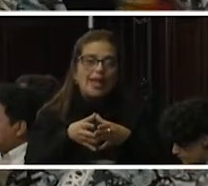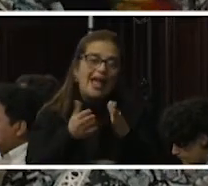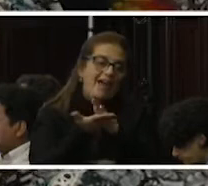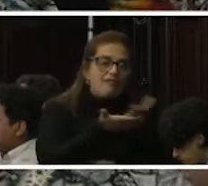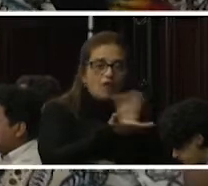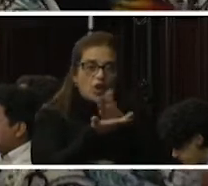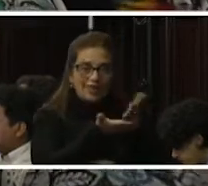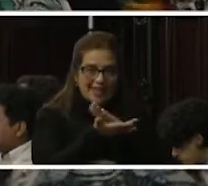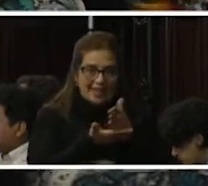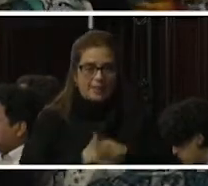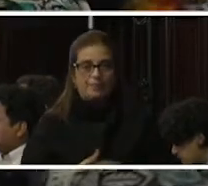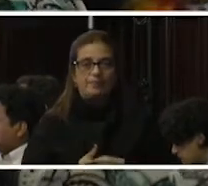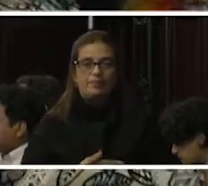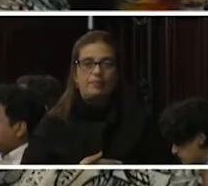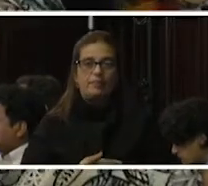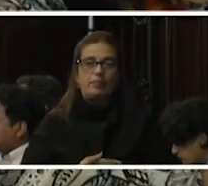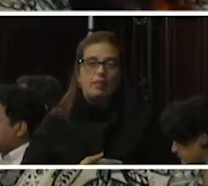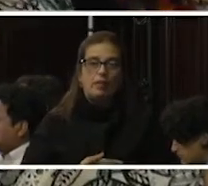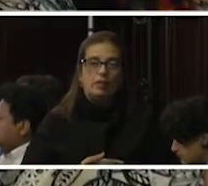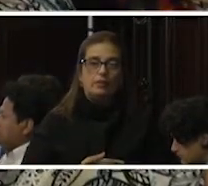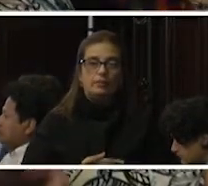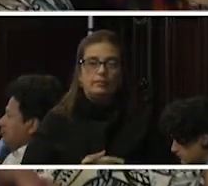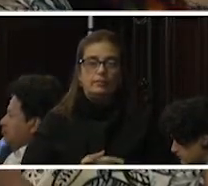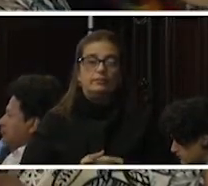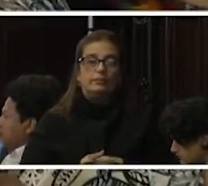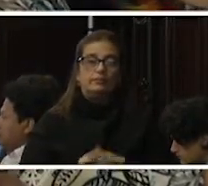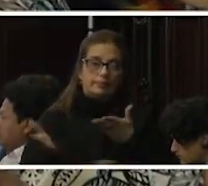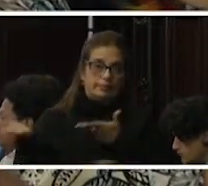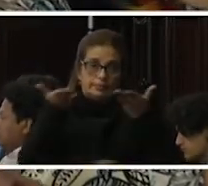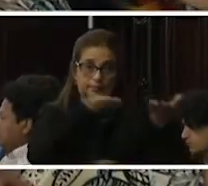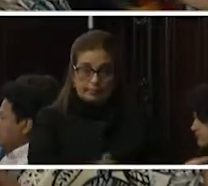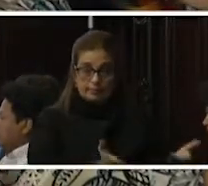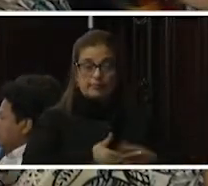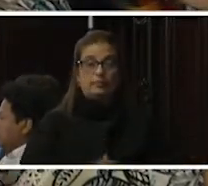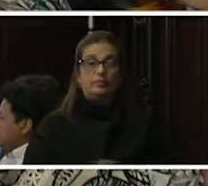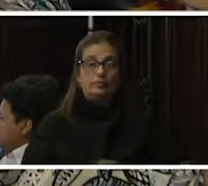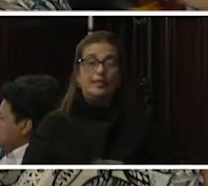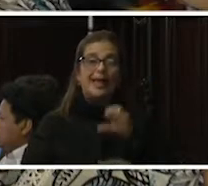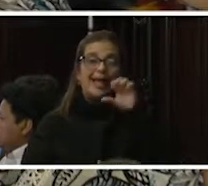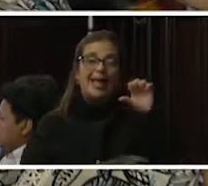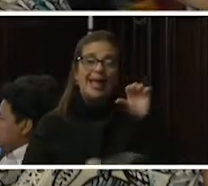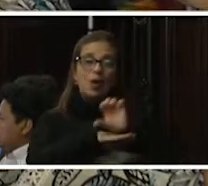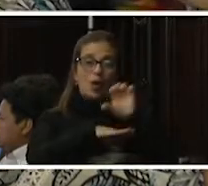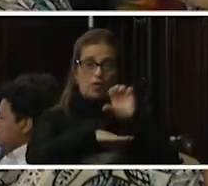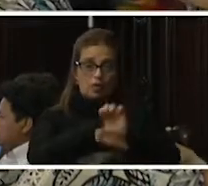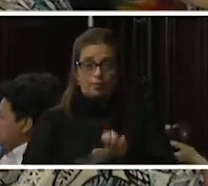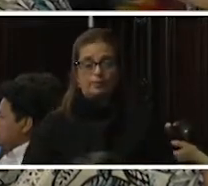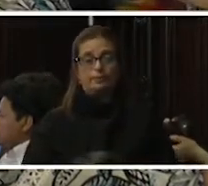y Pano-Arawak, entre otros. Doy pase a Ecuador.